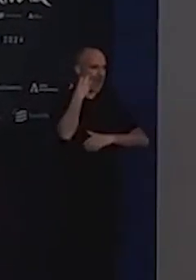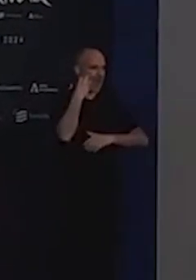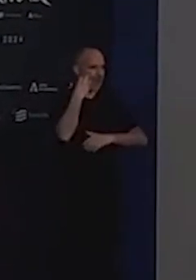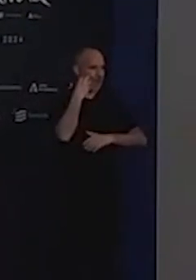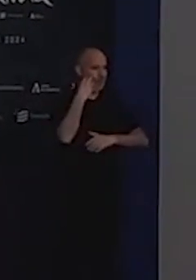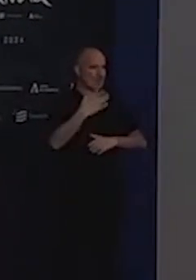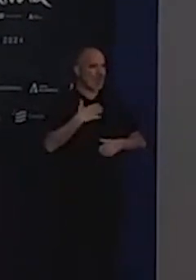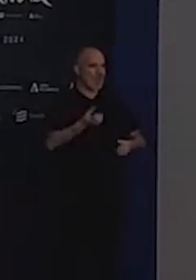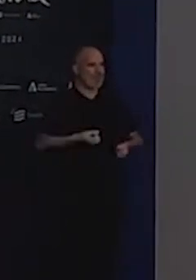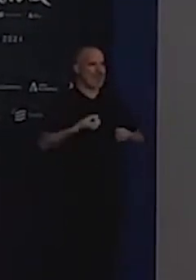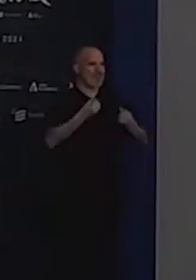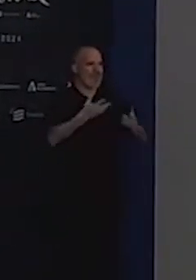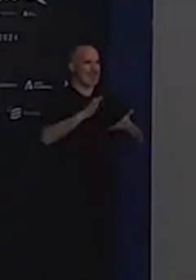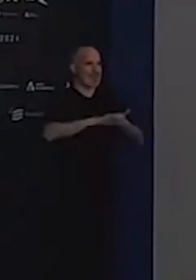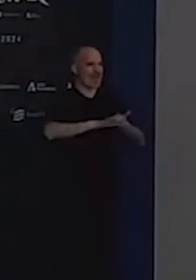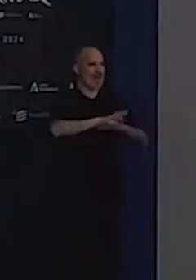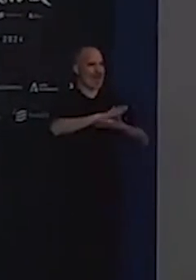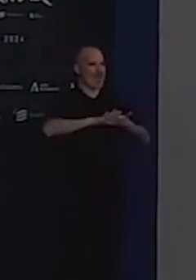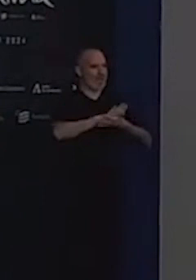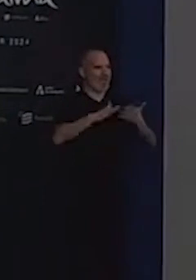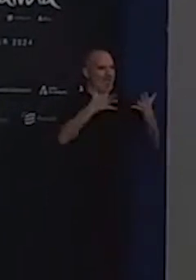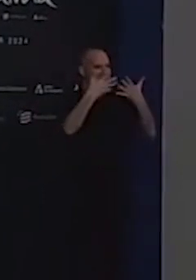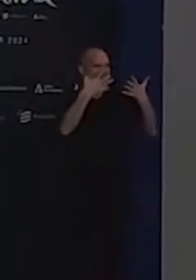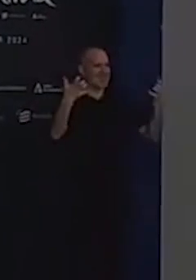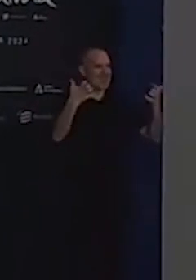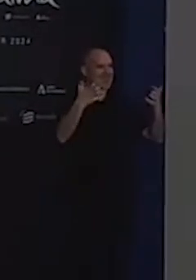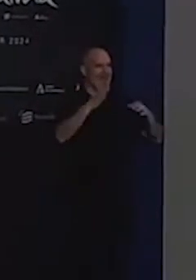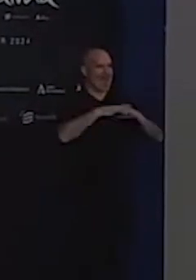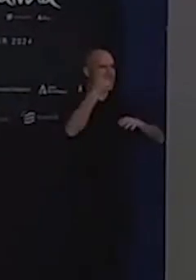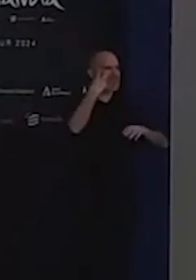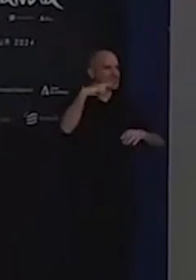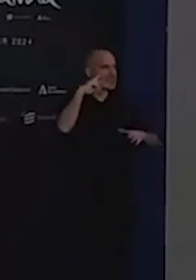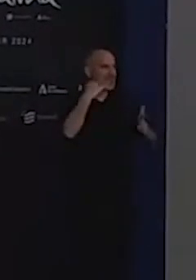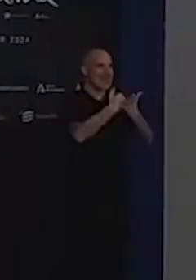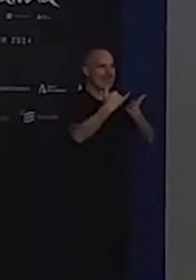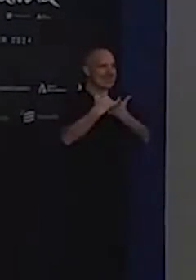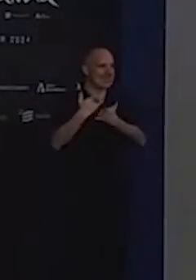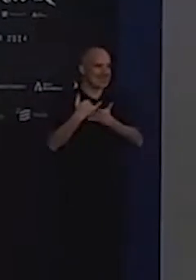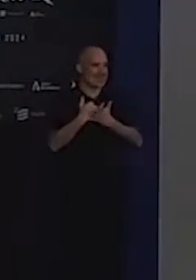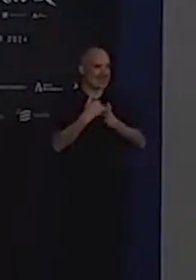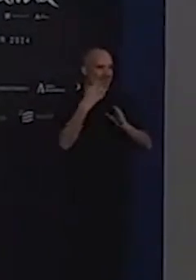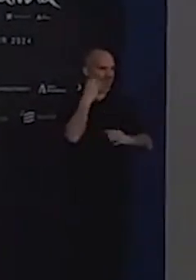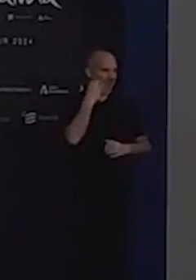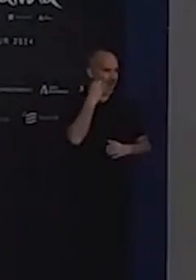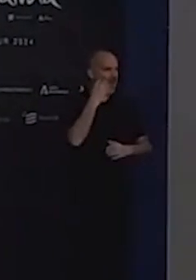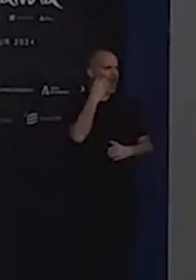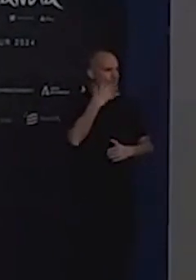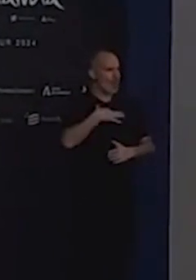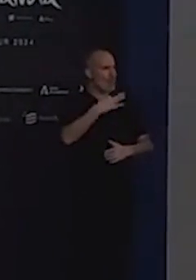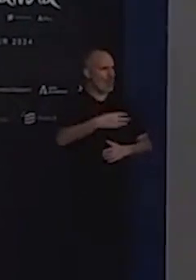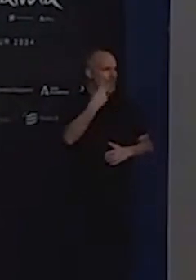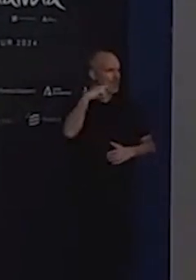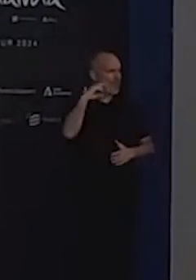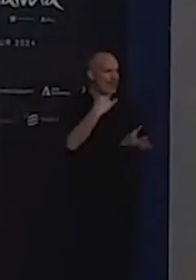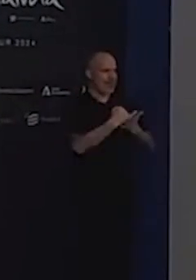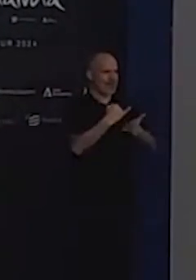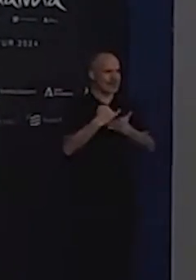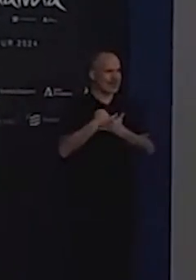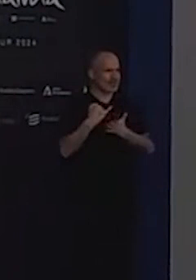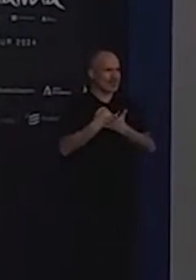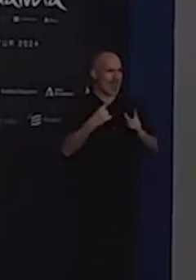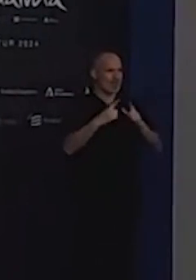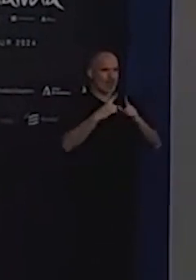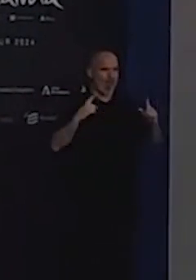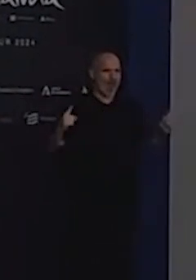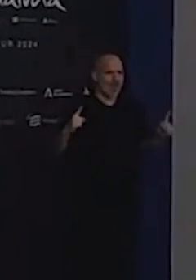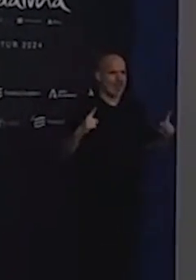con una expresión para animaros a venir, a experimentar Jaén. Jaén se puede experimentar en muchos momentos del